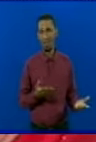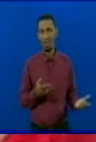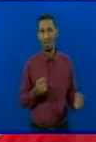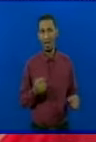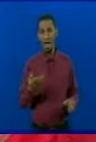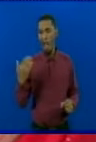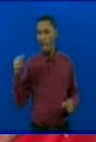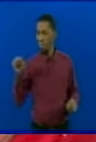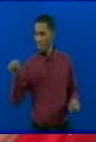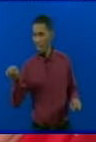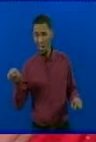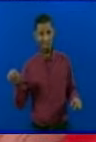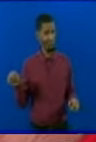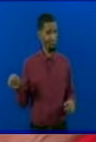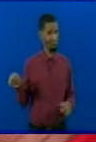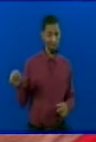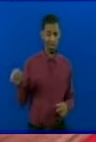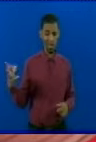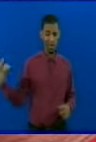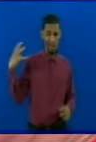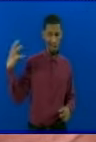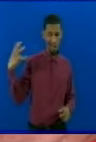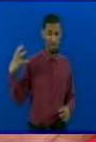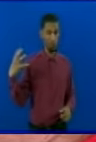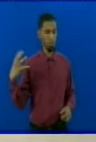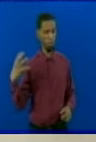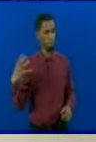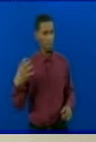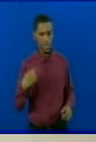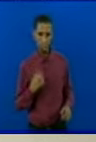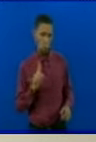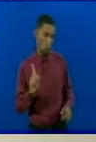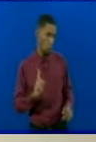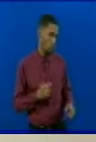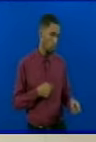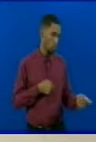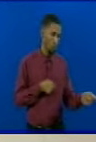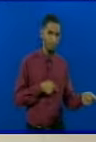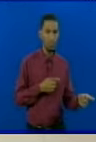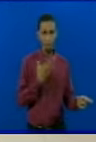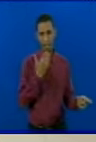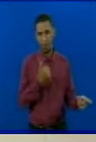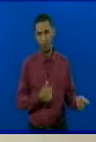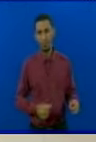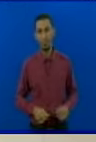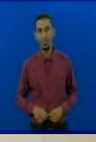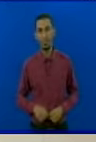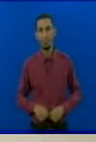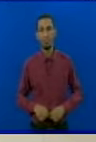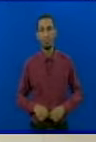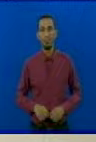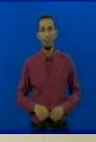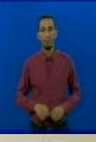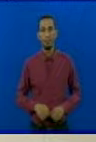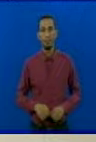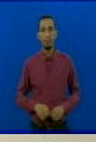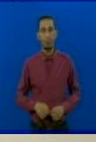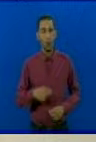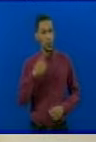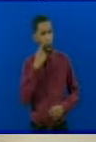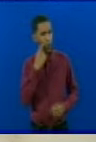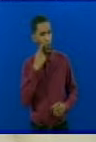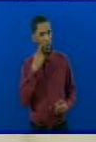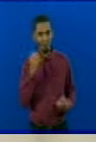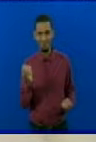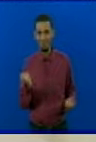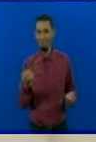supermercador, por favor, y la dependiente para mí. Ahora, si yo lo que quiero social. Que esto aquí es un